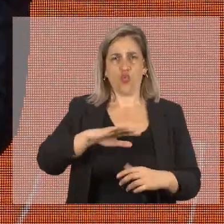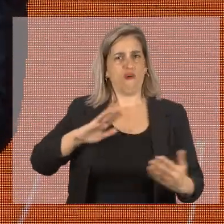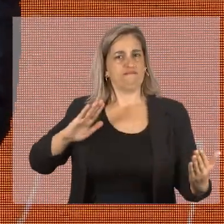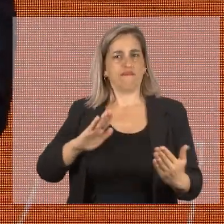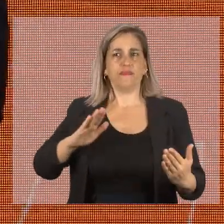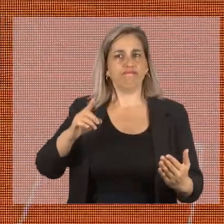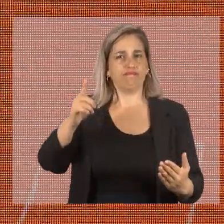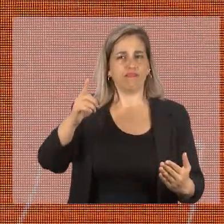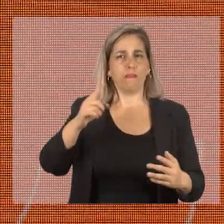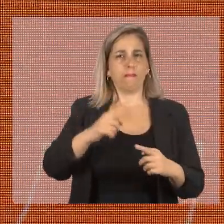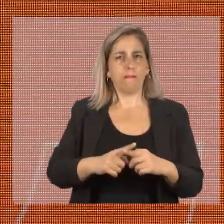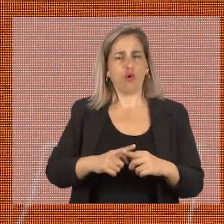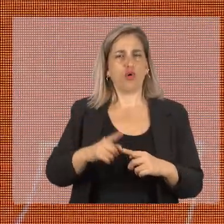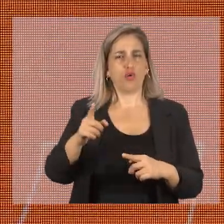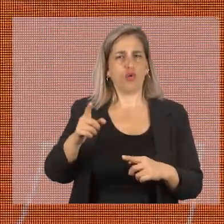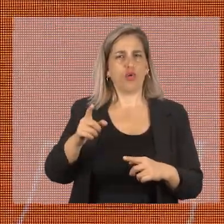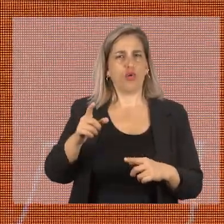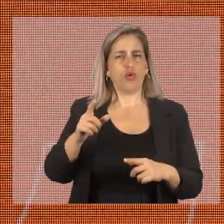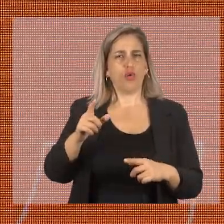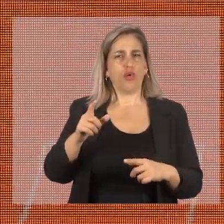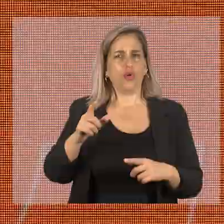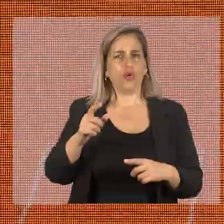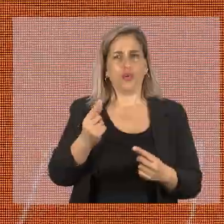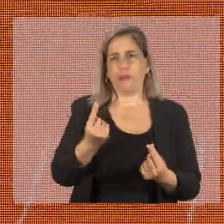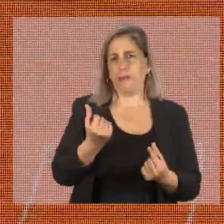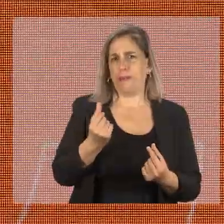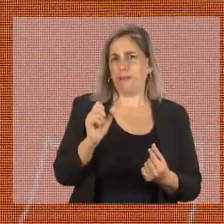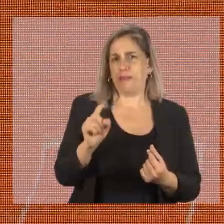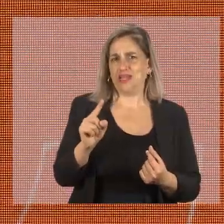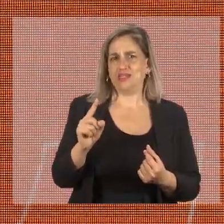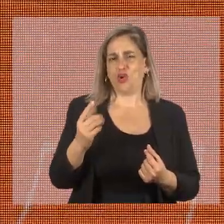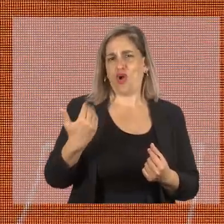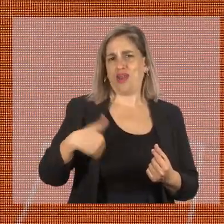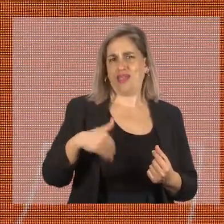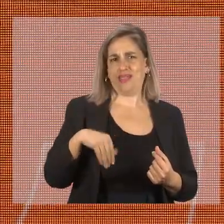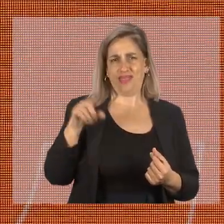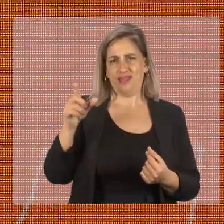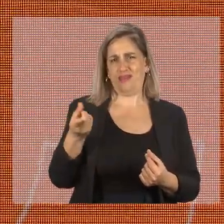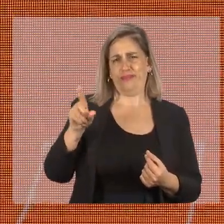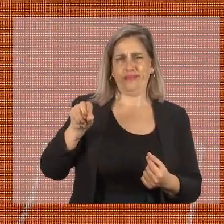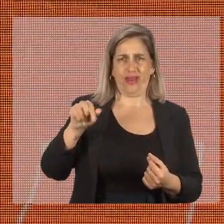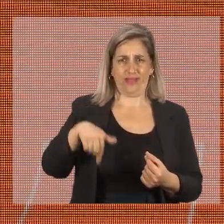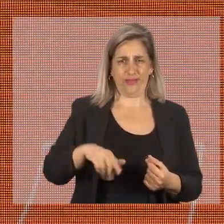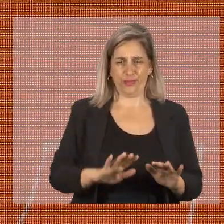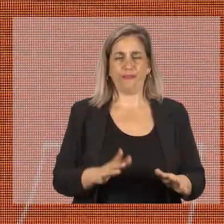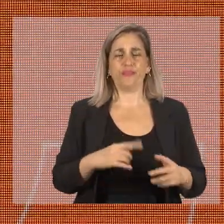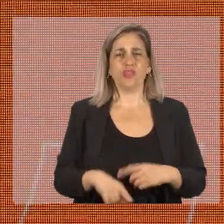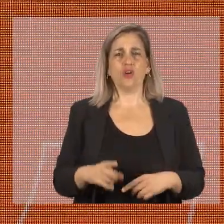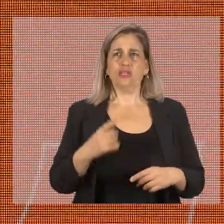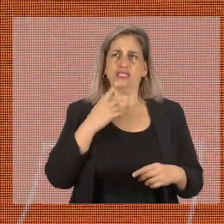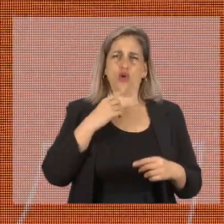que afrontamos por la diferencia de tipo cambiario y de precio con la Argentina.